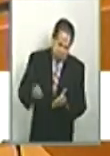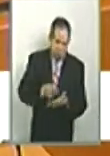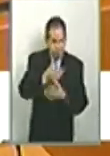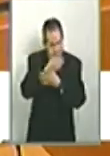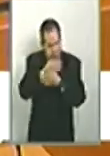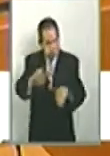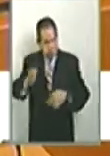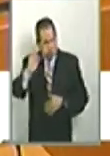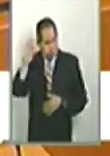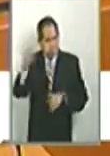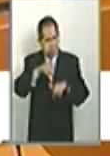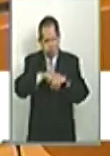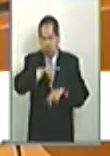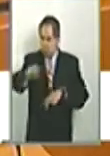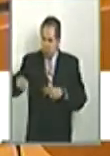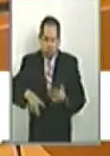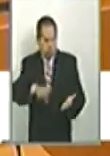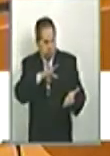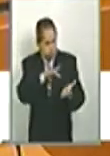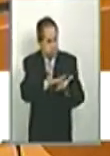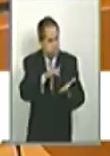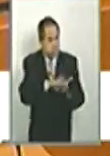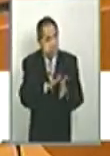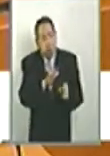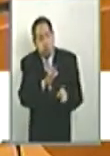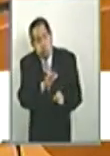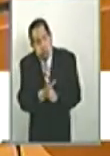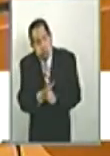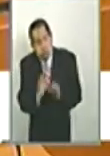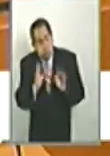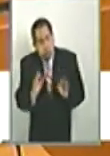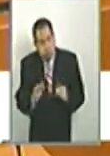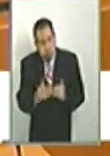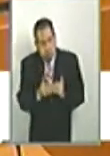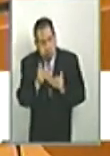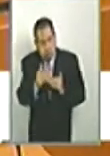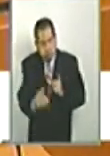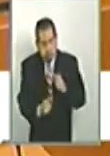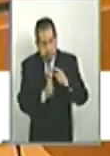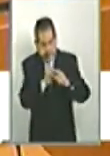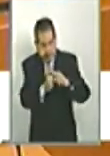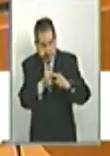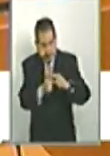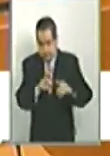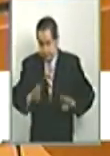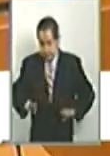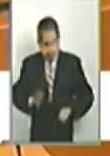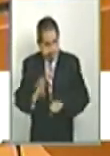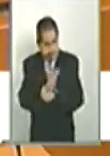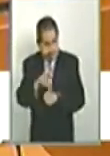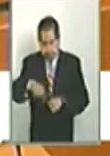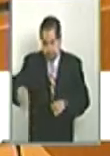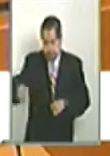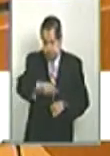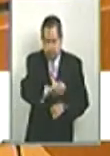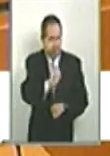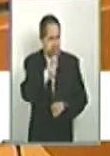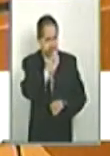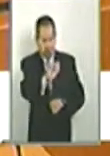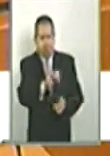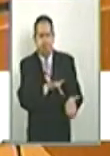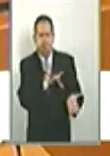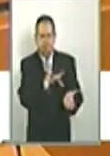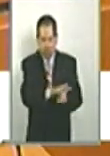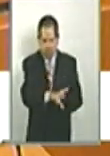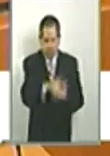aquí, apoyaremos todo aquello que significa un avance en beneficio de la sociedad y por el fortalecimiento de